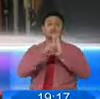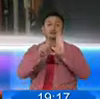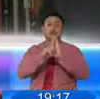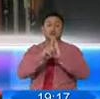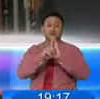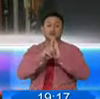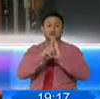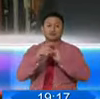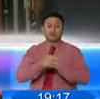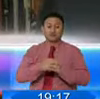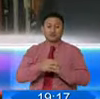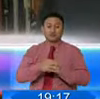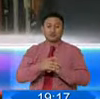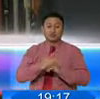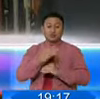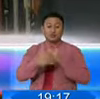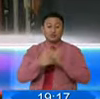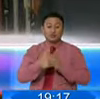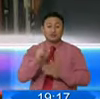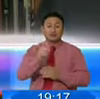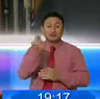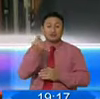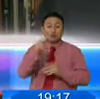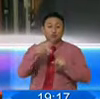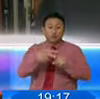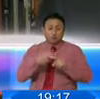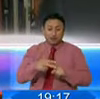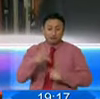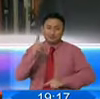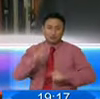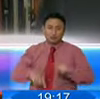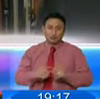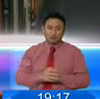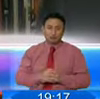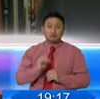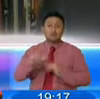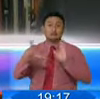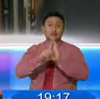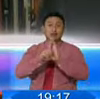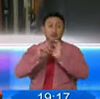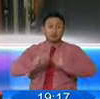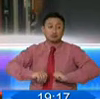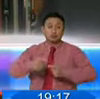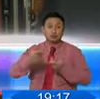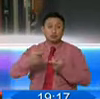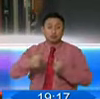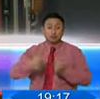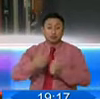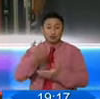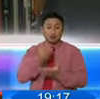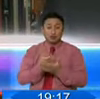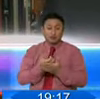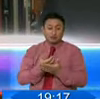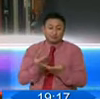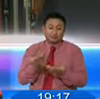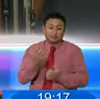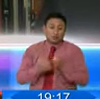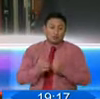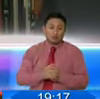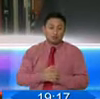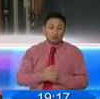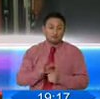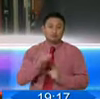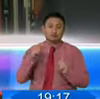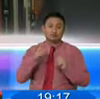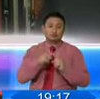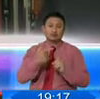al Estado para conseguir financiamiento. Esta ley reduce la capacidad de liquidez de la economía, es decir, atenta directamente